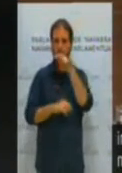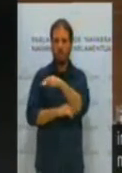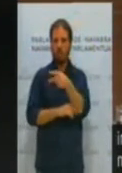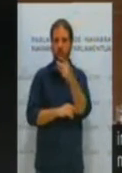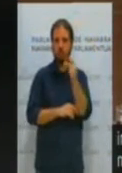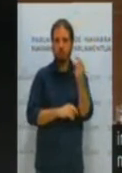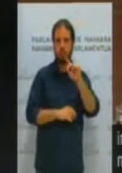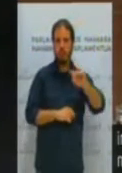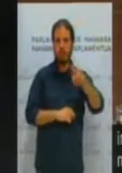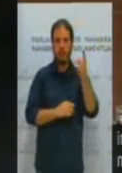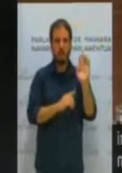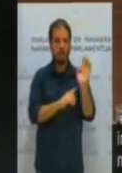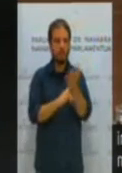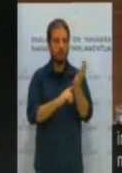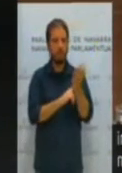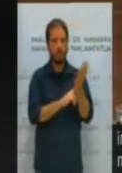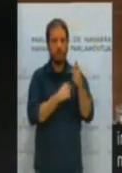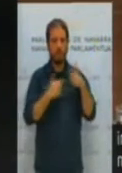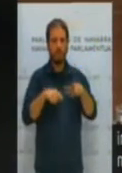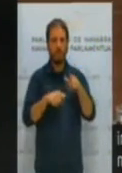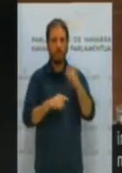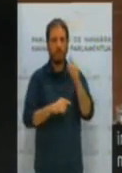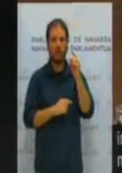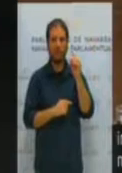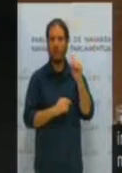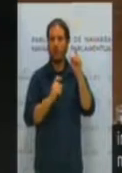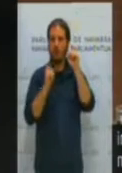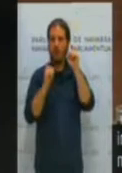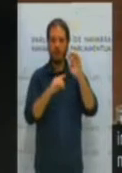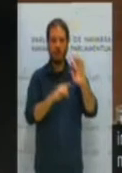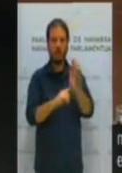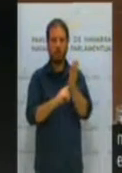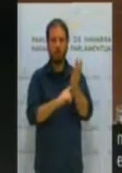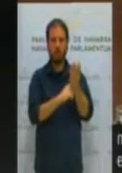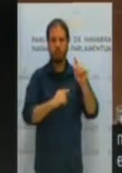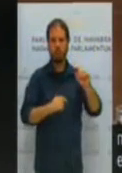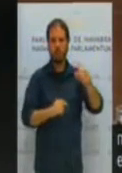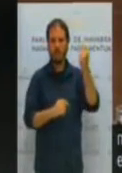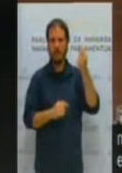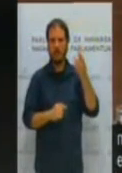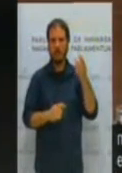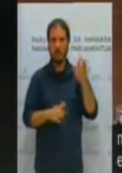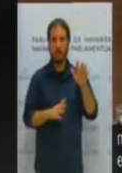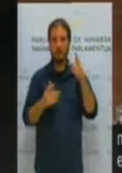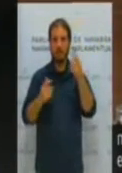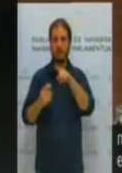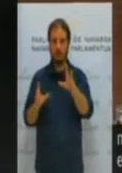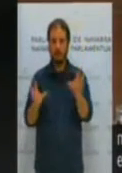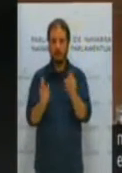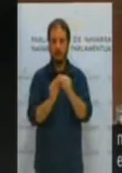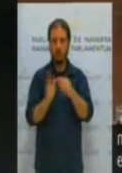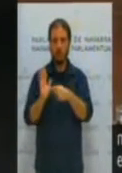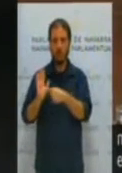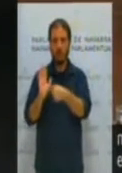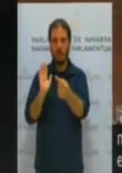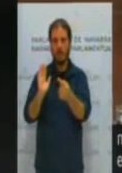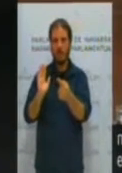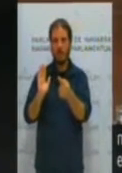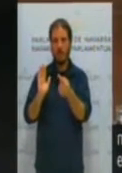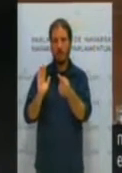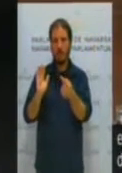también en el apartado, en el cuadro que en resumen que se nos ofrece, es el